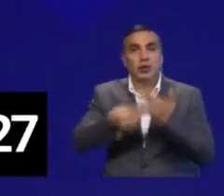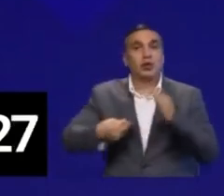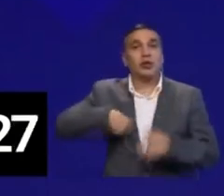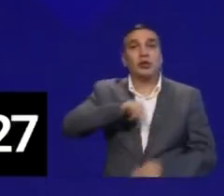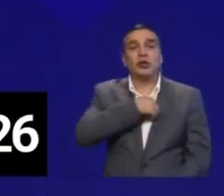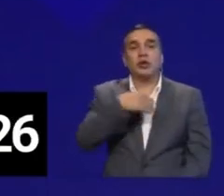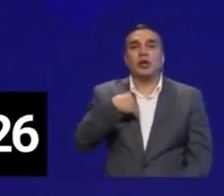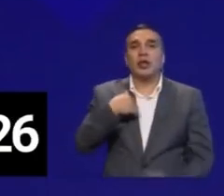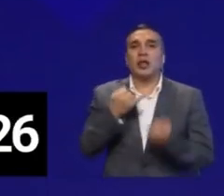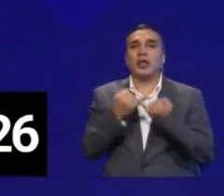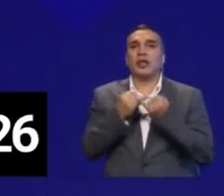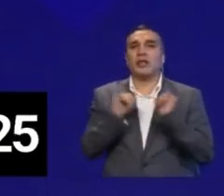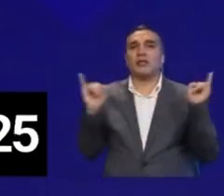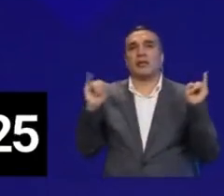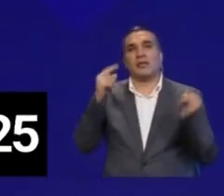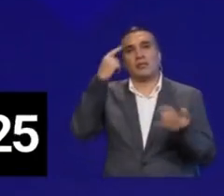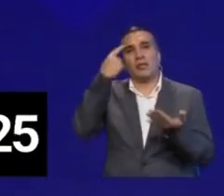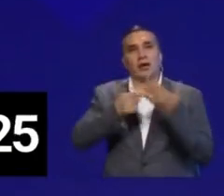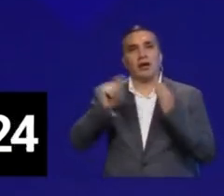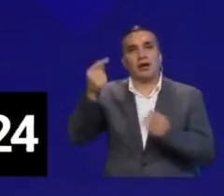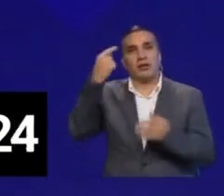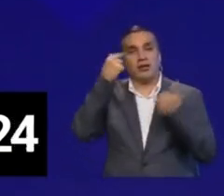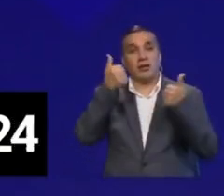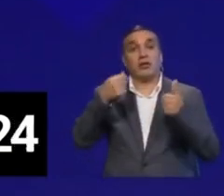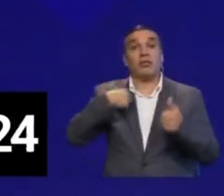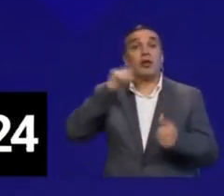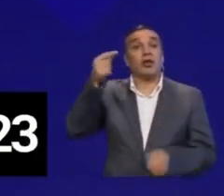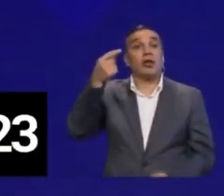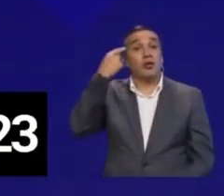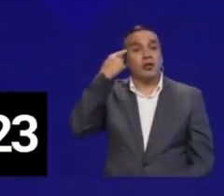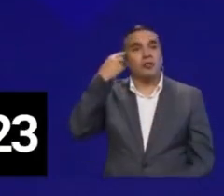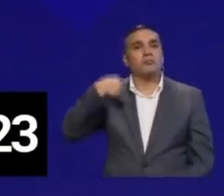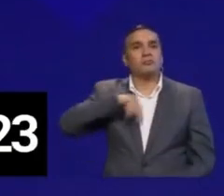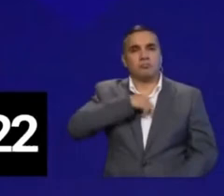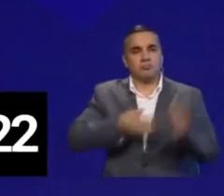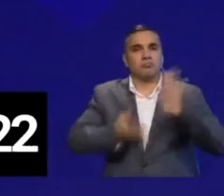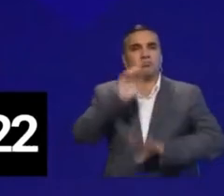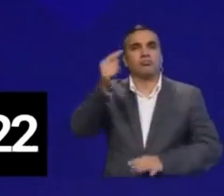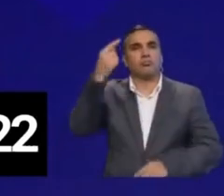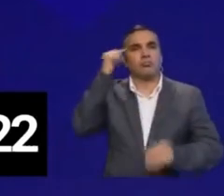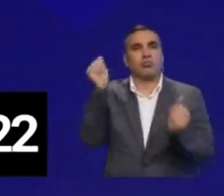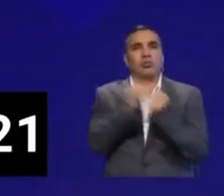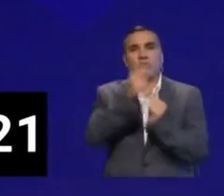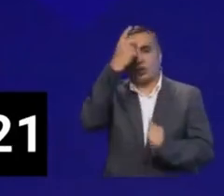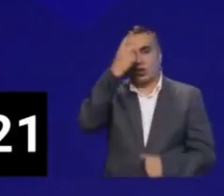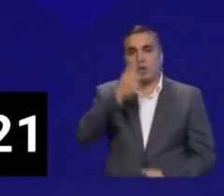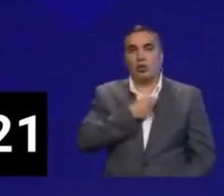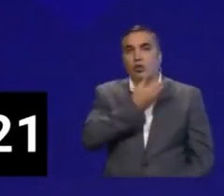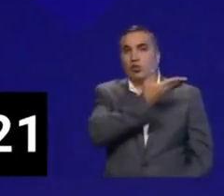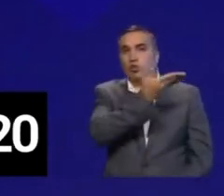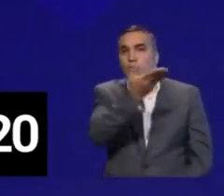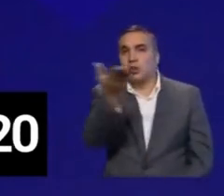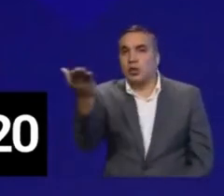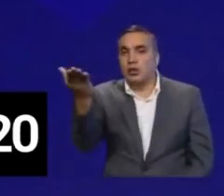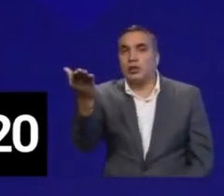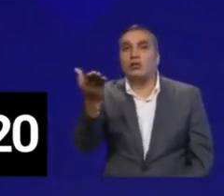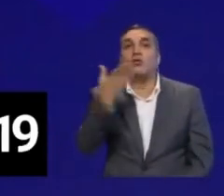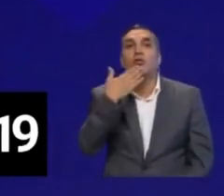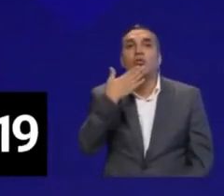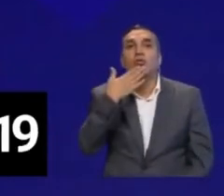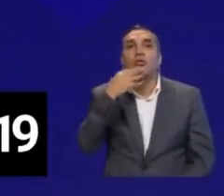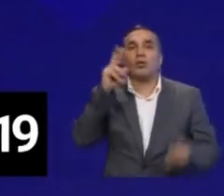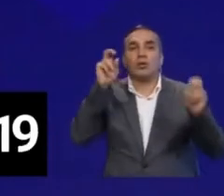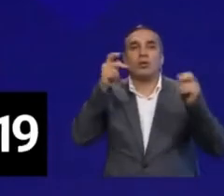tenemos independencia para gobernar. En nuestro gobierno vamos a gobernar con las decisiones de ustedes. ¿A través de qué? De